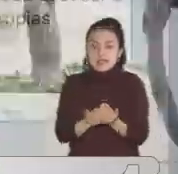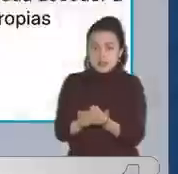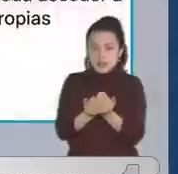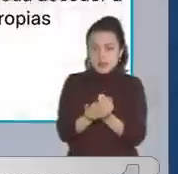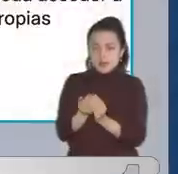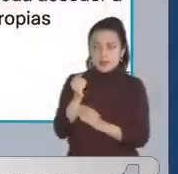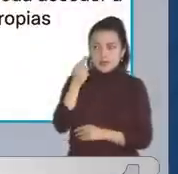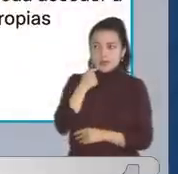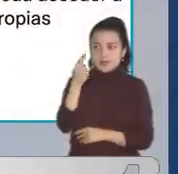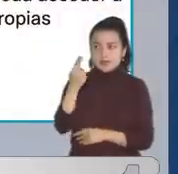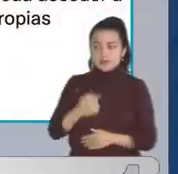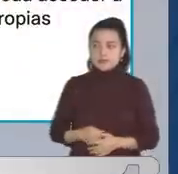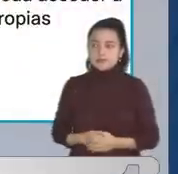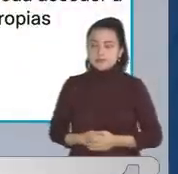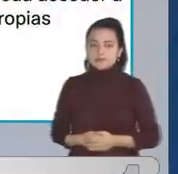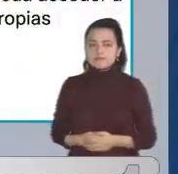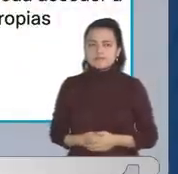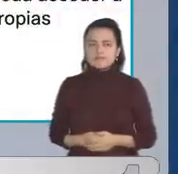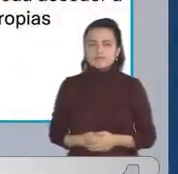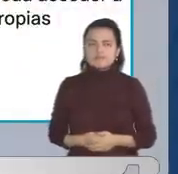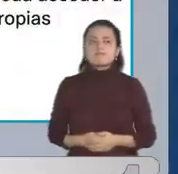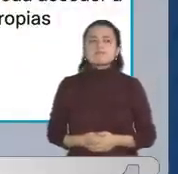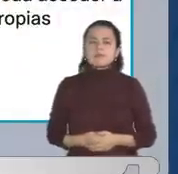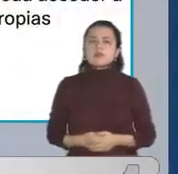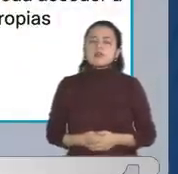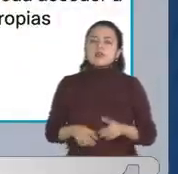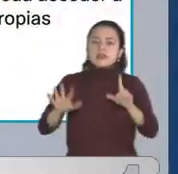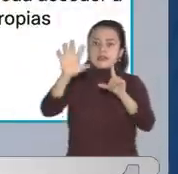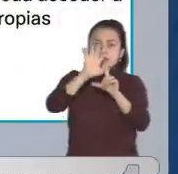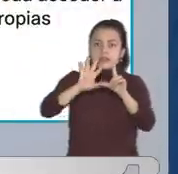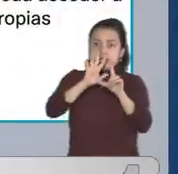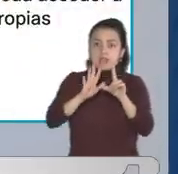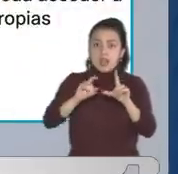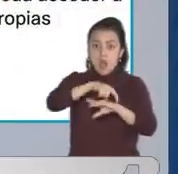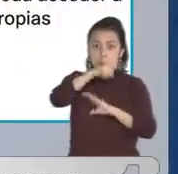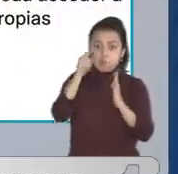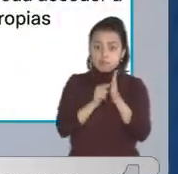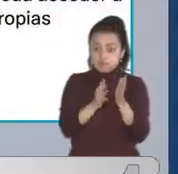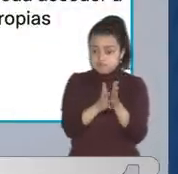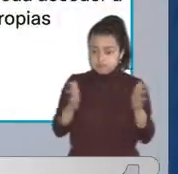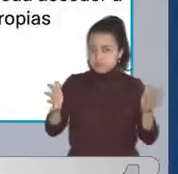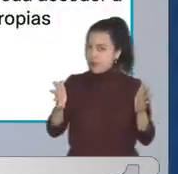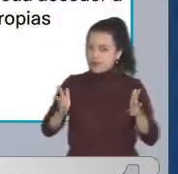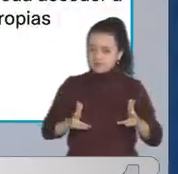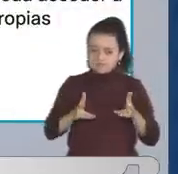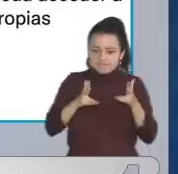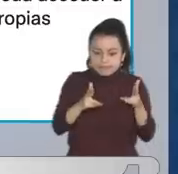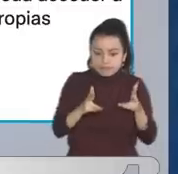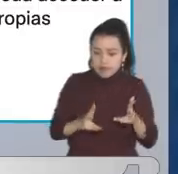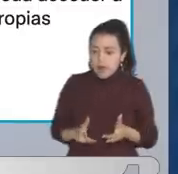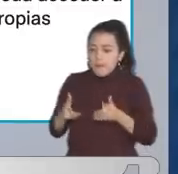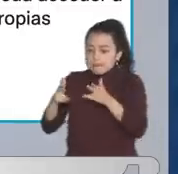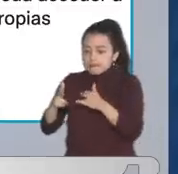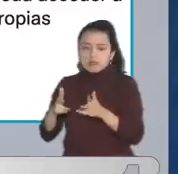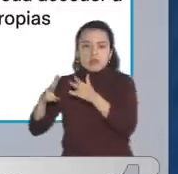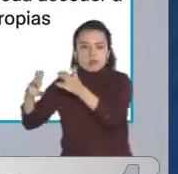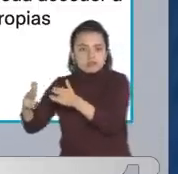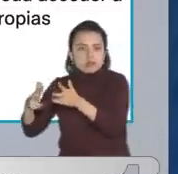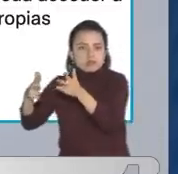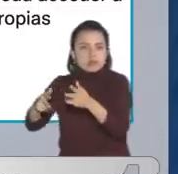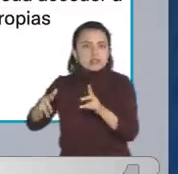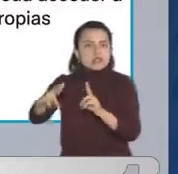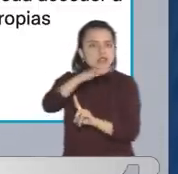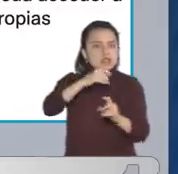de las grabaciones puede vulnerar los derechos políticos de nuestra militancia. Lo mejor es que cualquier ciudadano o ciudadana pueda acceder a esas